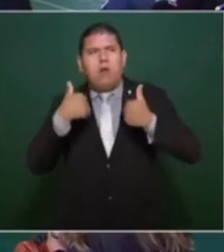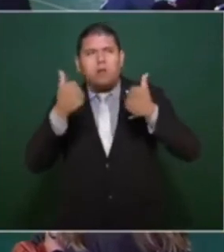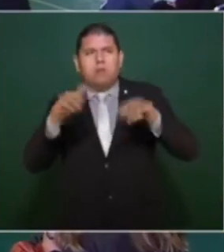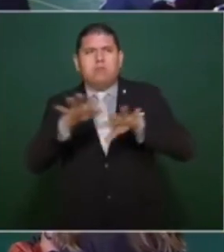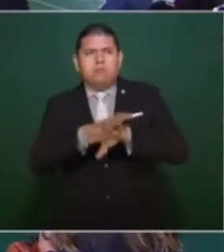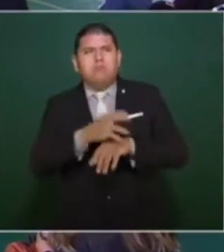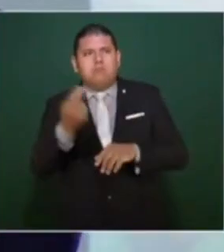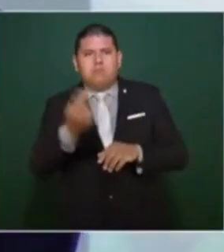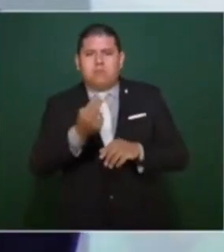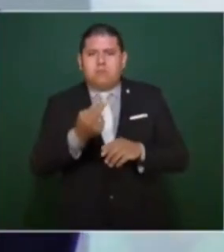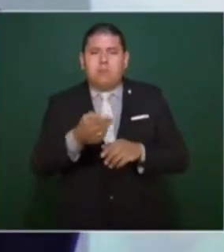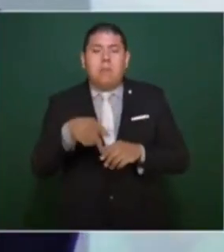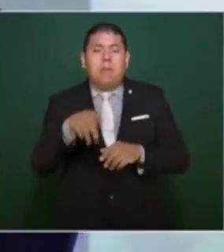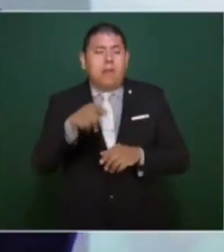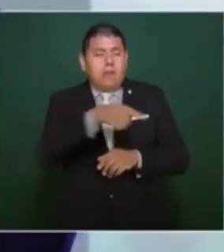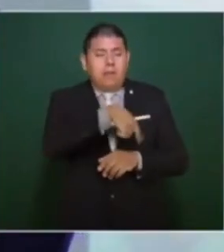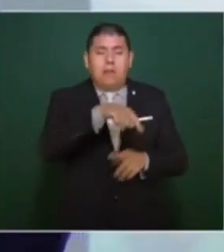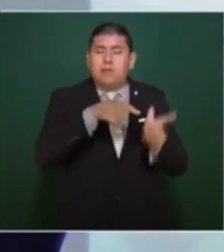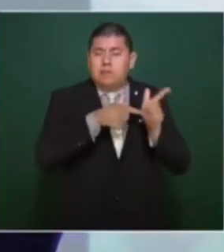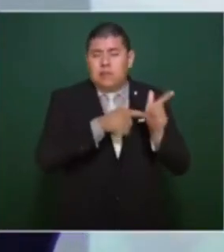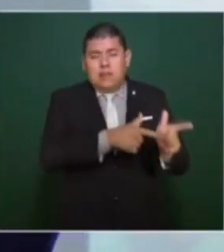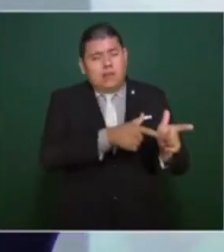pero sigue habiendo